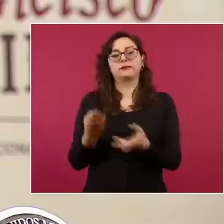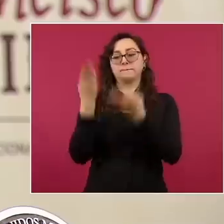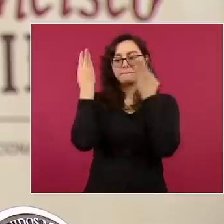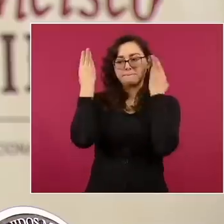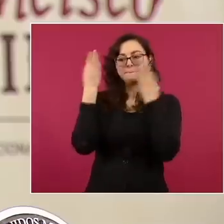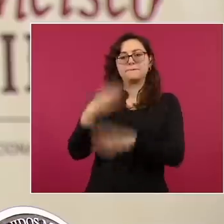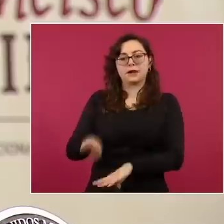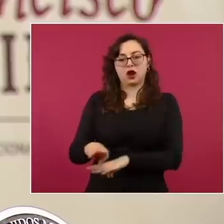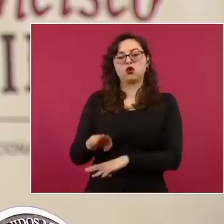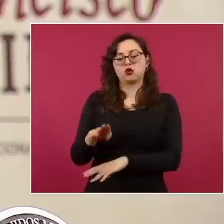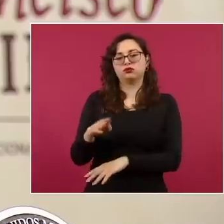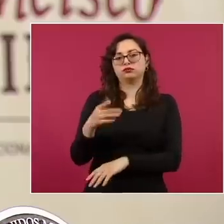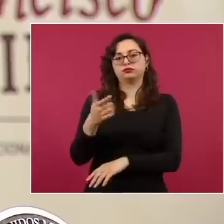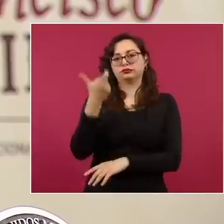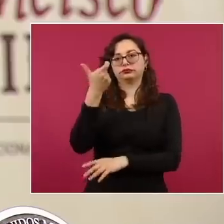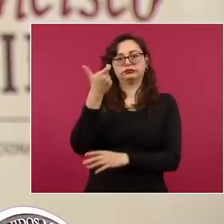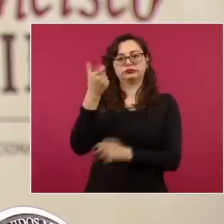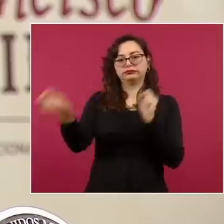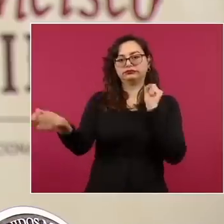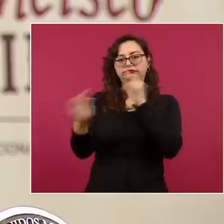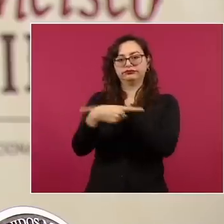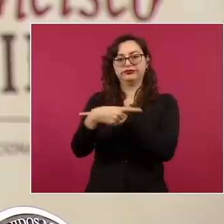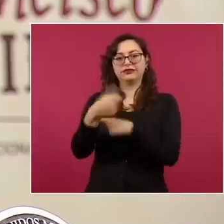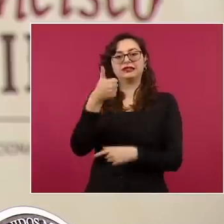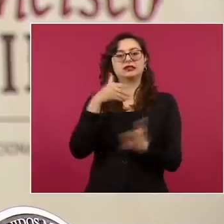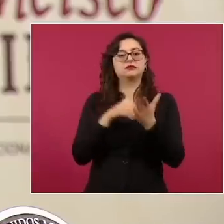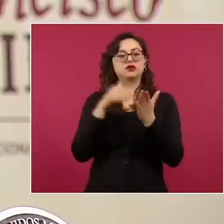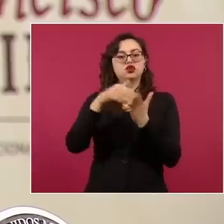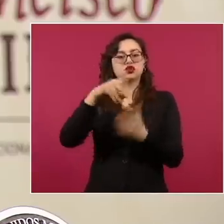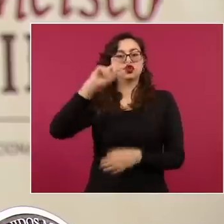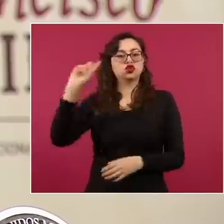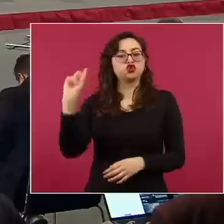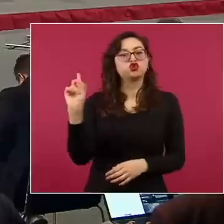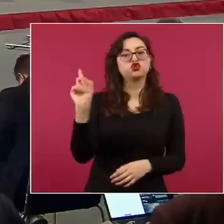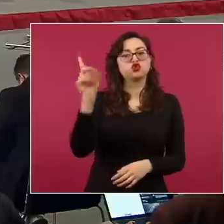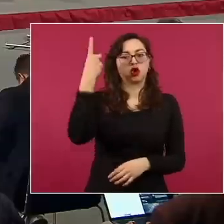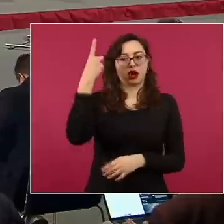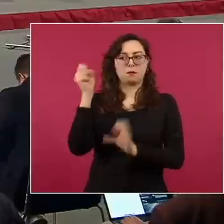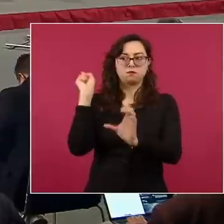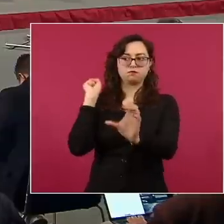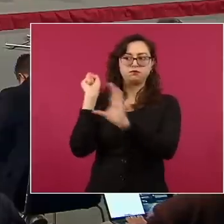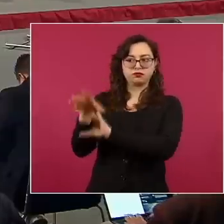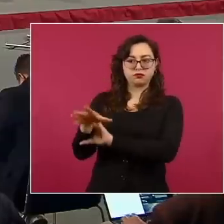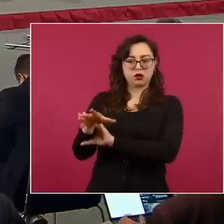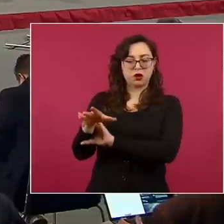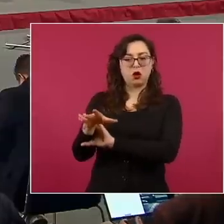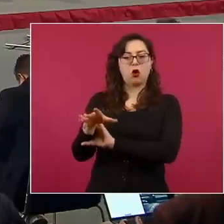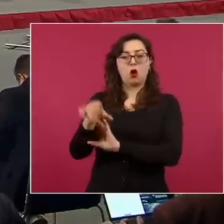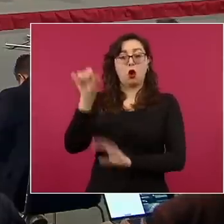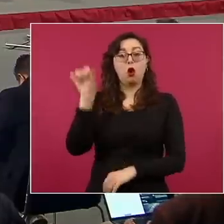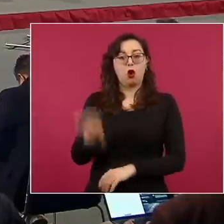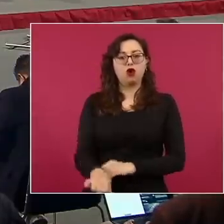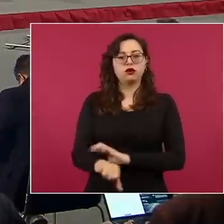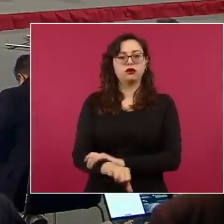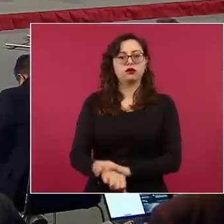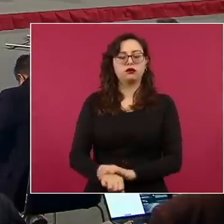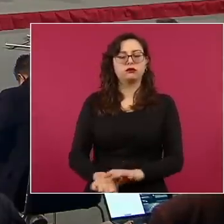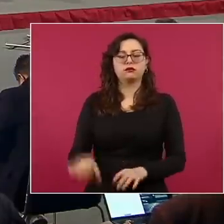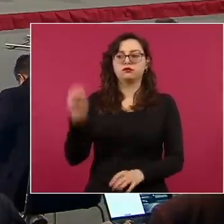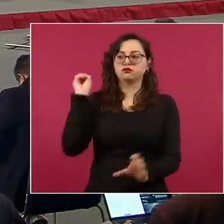los 6 millones de dólares. Esto se hará en el transcurso del día de hoy para que mañana ellos ya tengan los recursos disponibles. Creo que por ahí tenemos ya la